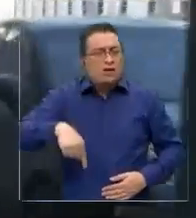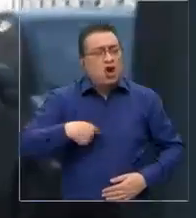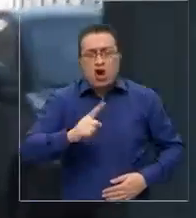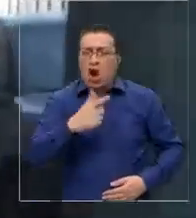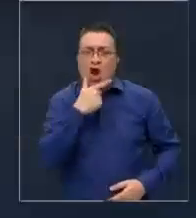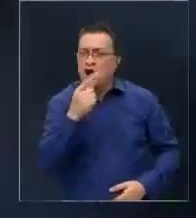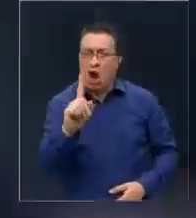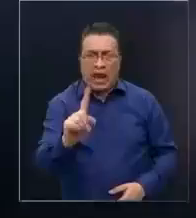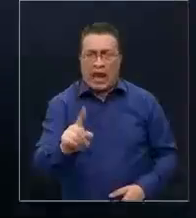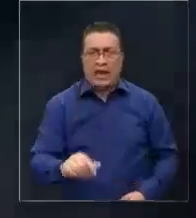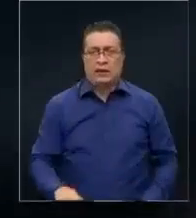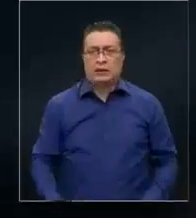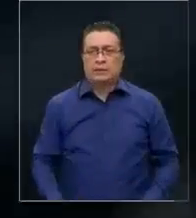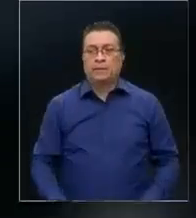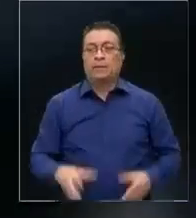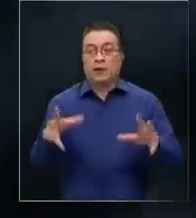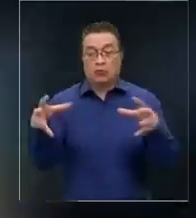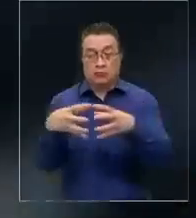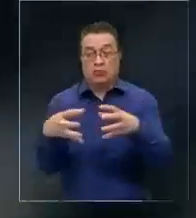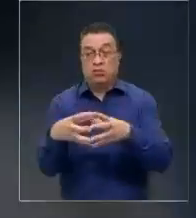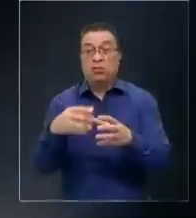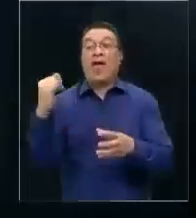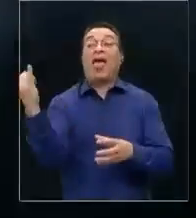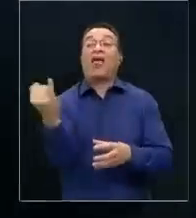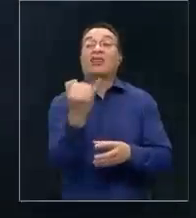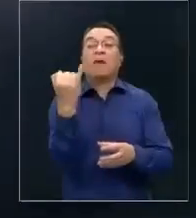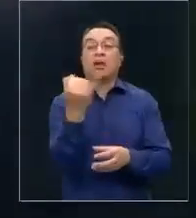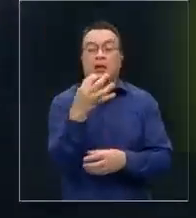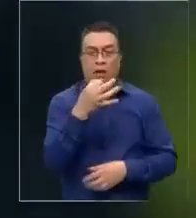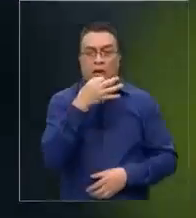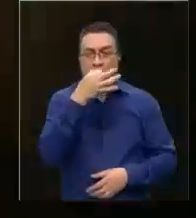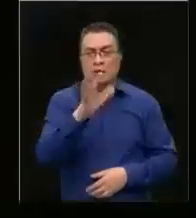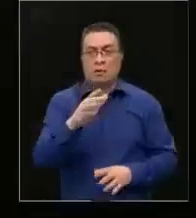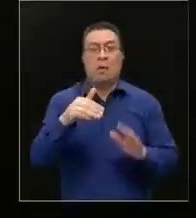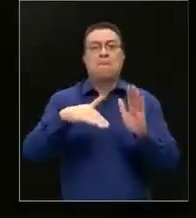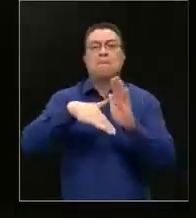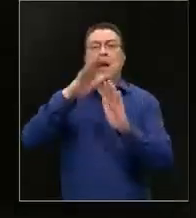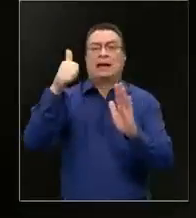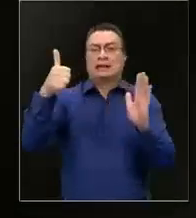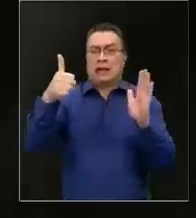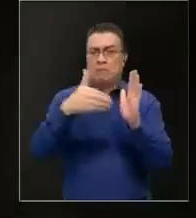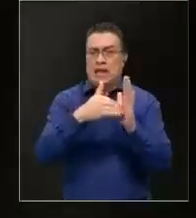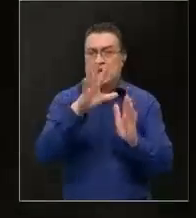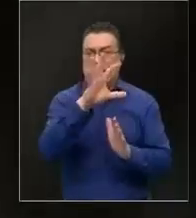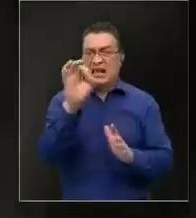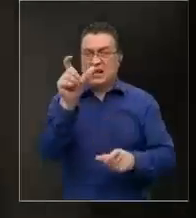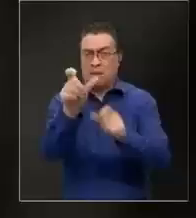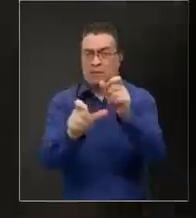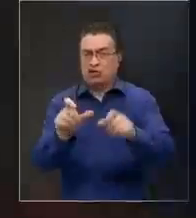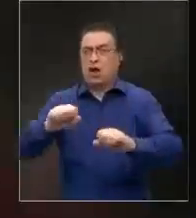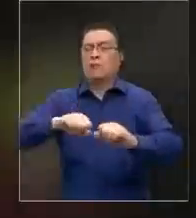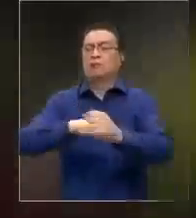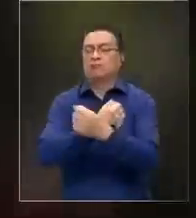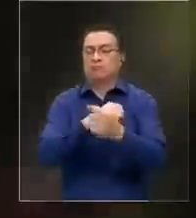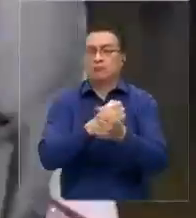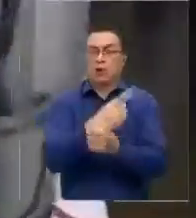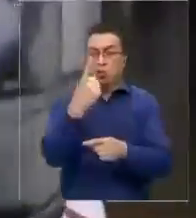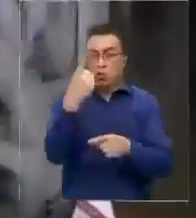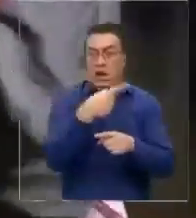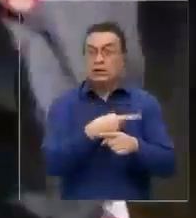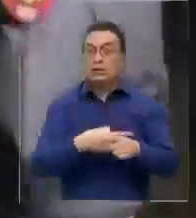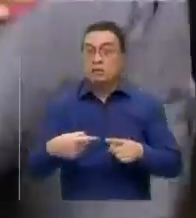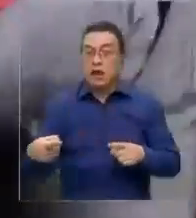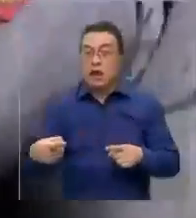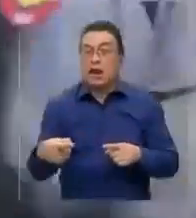vida. Las organizaciones independientes estiman que más de 6.500 personas han sido detenidas en solo una